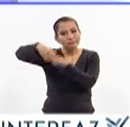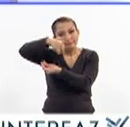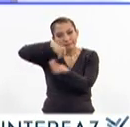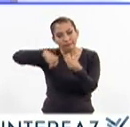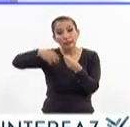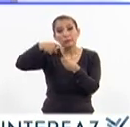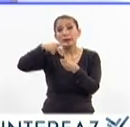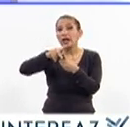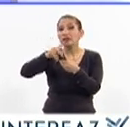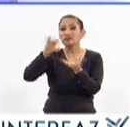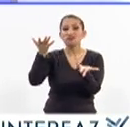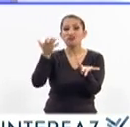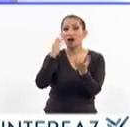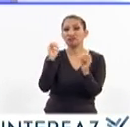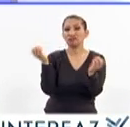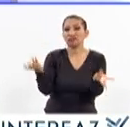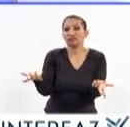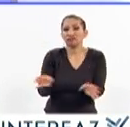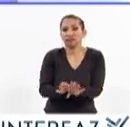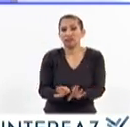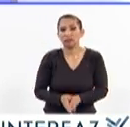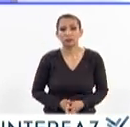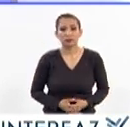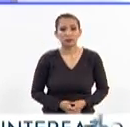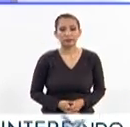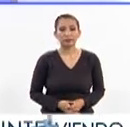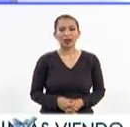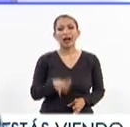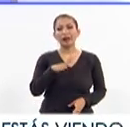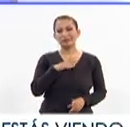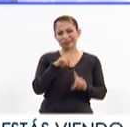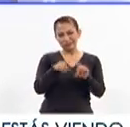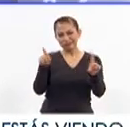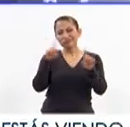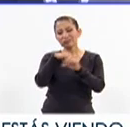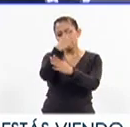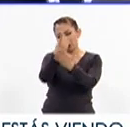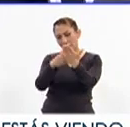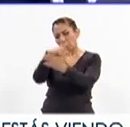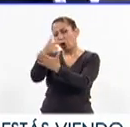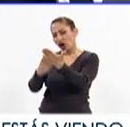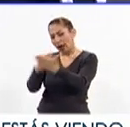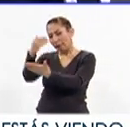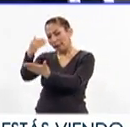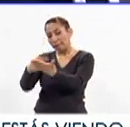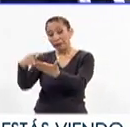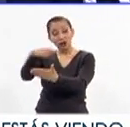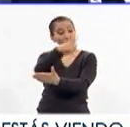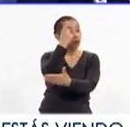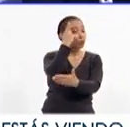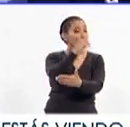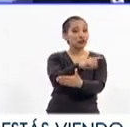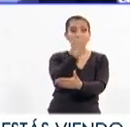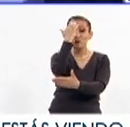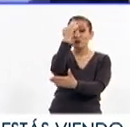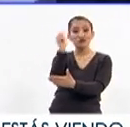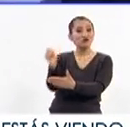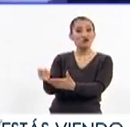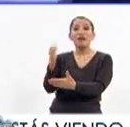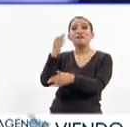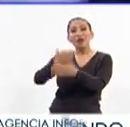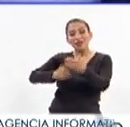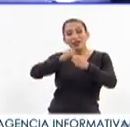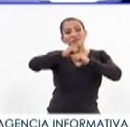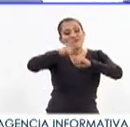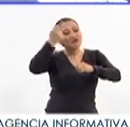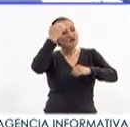renovables, pero no se está dando al 100%. No, existen diferentes programas, pero a veces el empresario no los conoce, falta